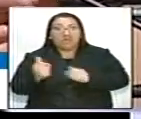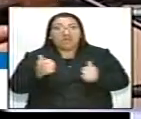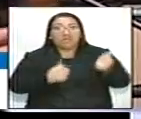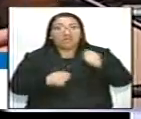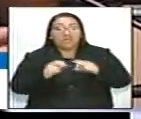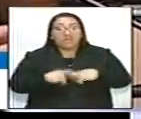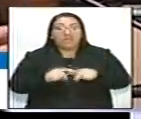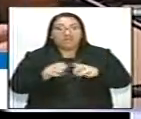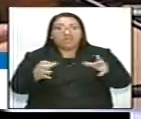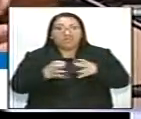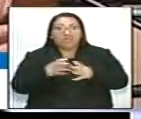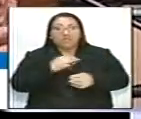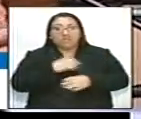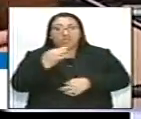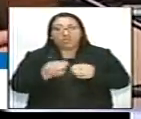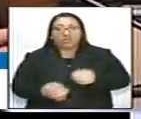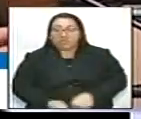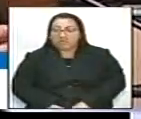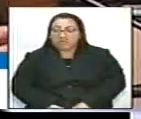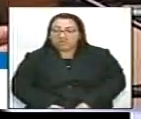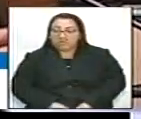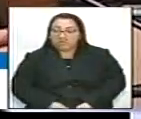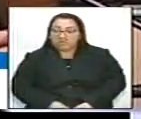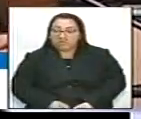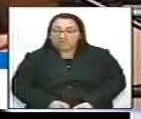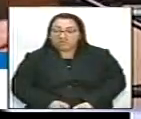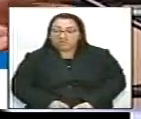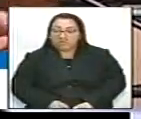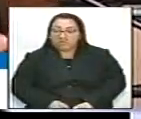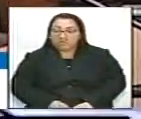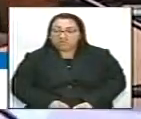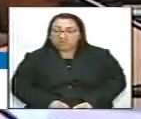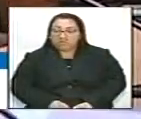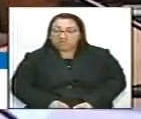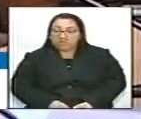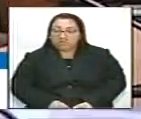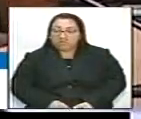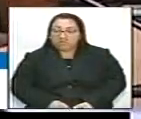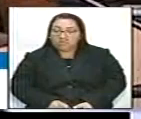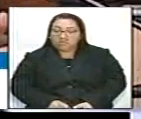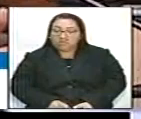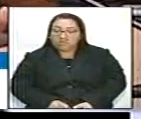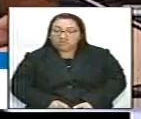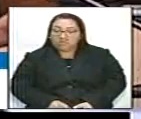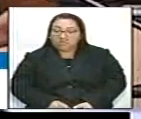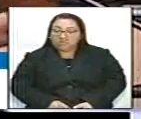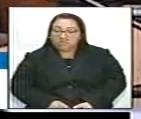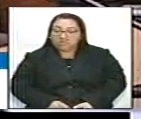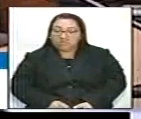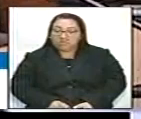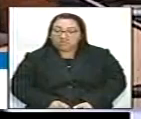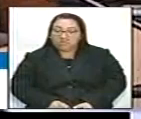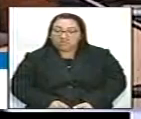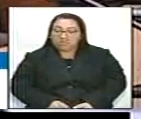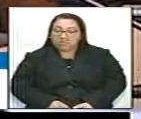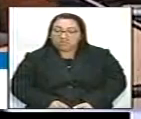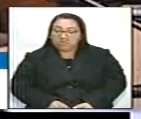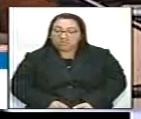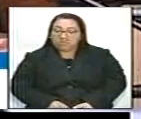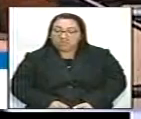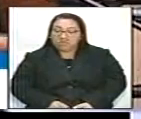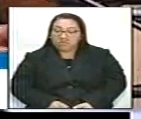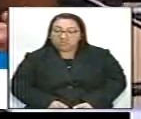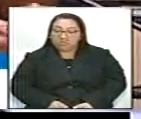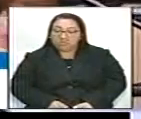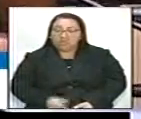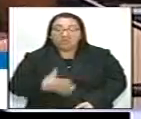administrativamente dependen del Ministerio de Justicia, pero son autónomos y me parece que hay una ahí confusión